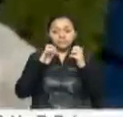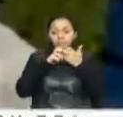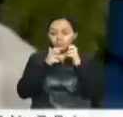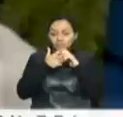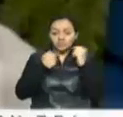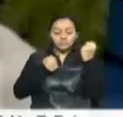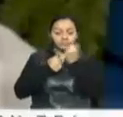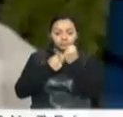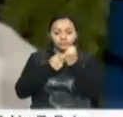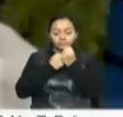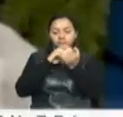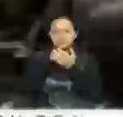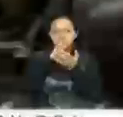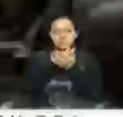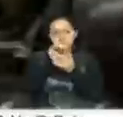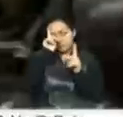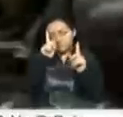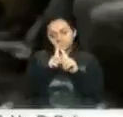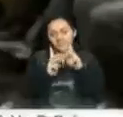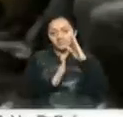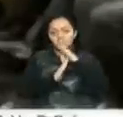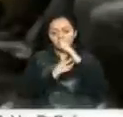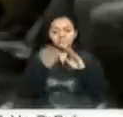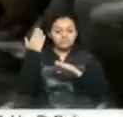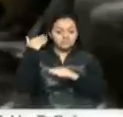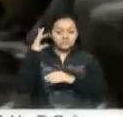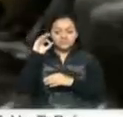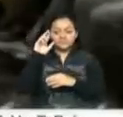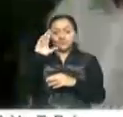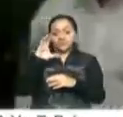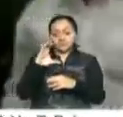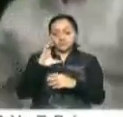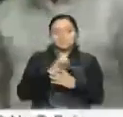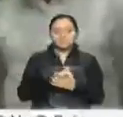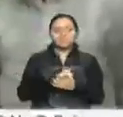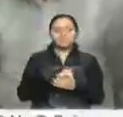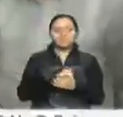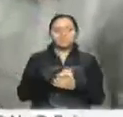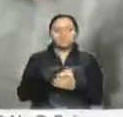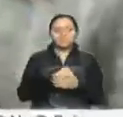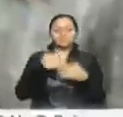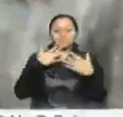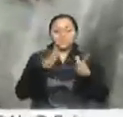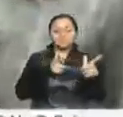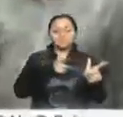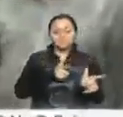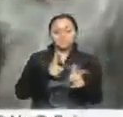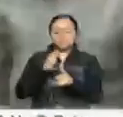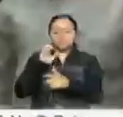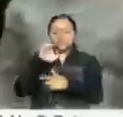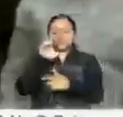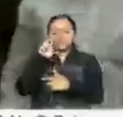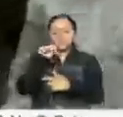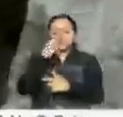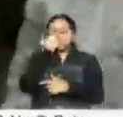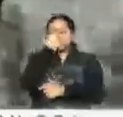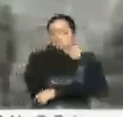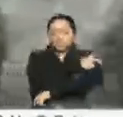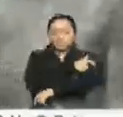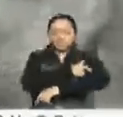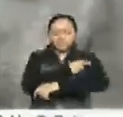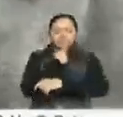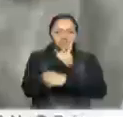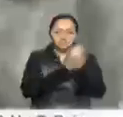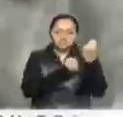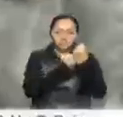de implementación del acuerdo de paz alcanzado el año pasado. Al Ejército de Liberación Nacional, en tanto, le expresó el